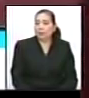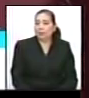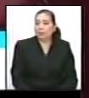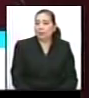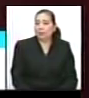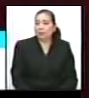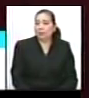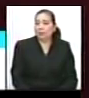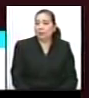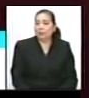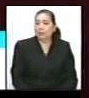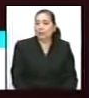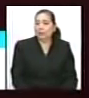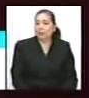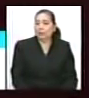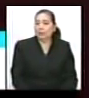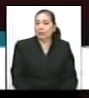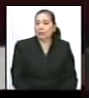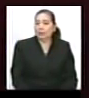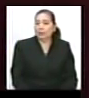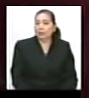Congresista Arana.